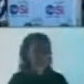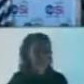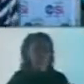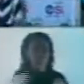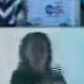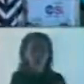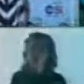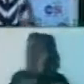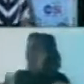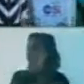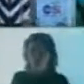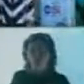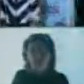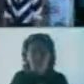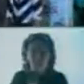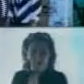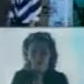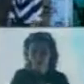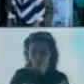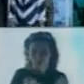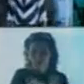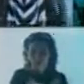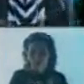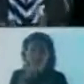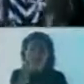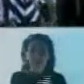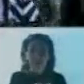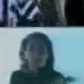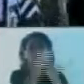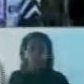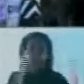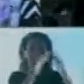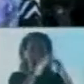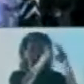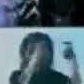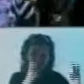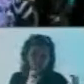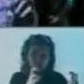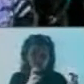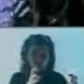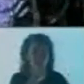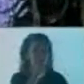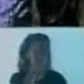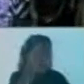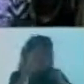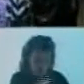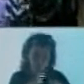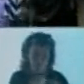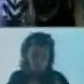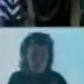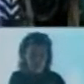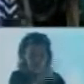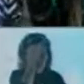Todos a mi lado, y ustedes que están en casa, realmente, lo que nos jugamos el domingo es muy, muy,